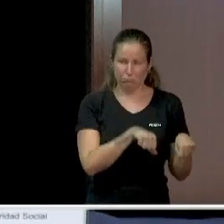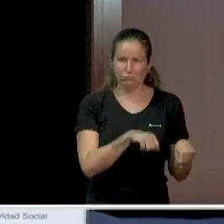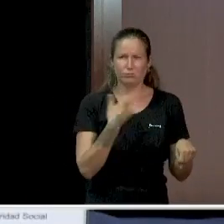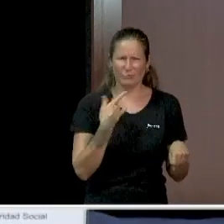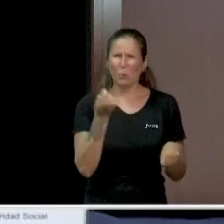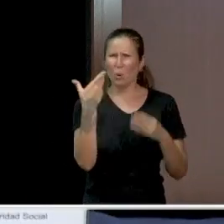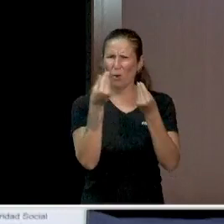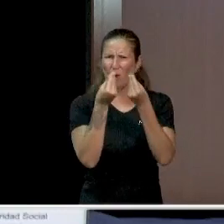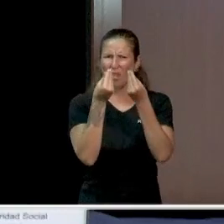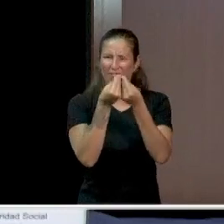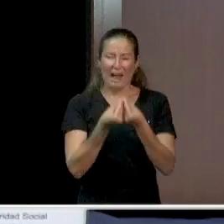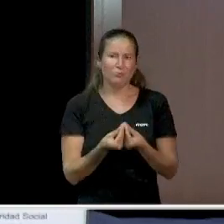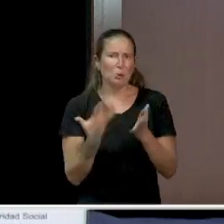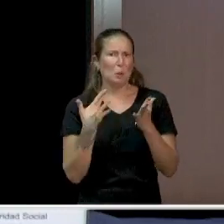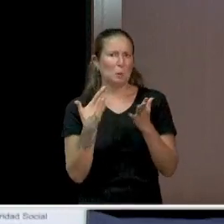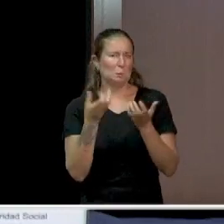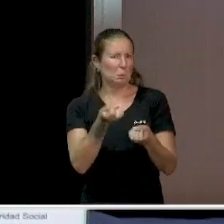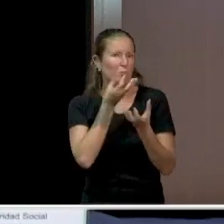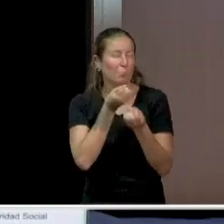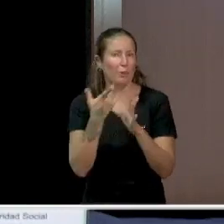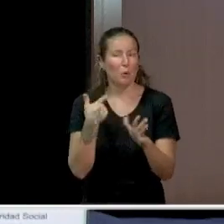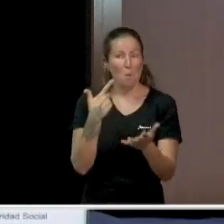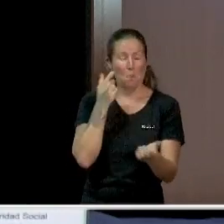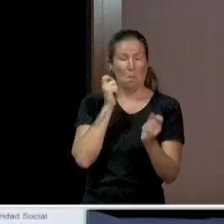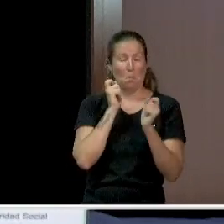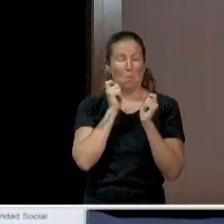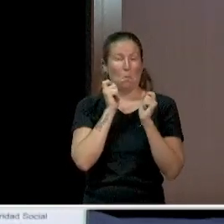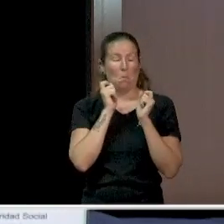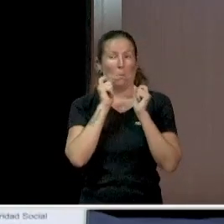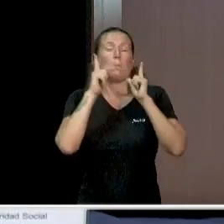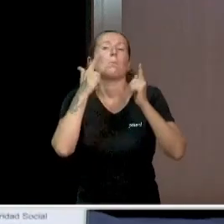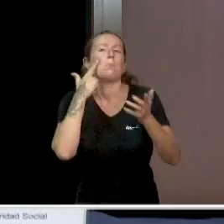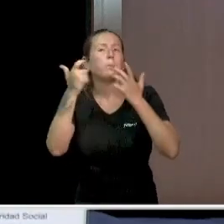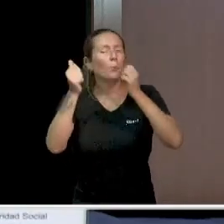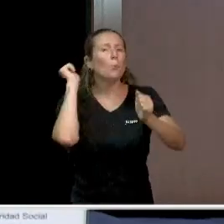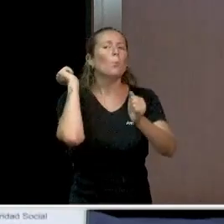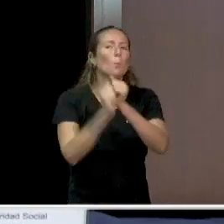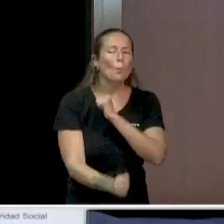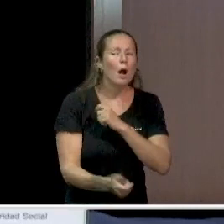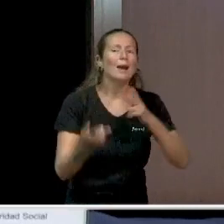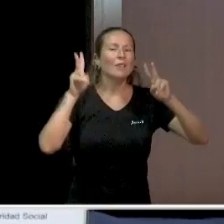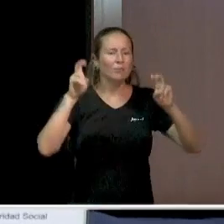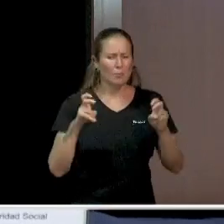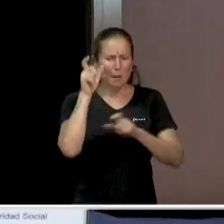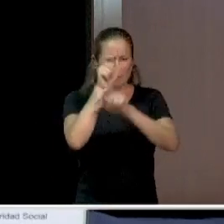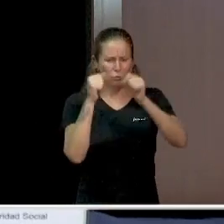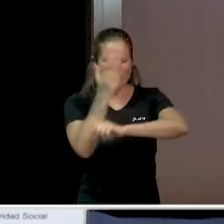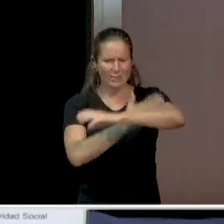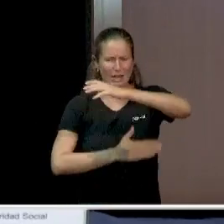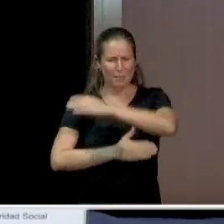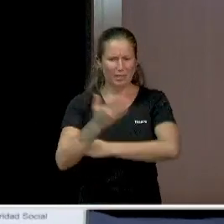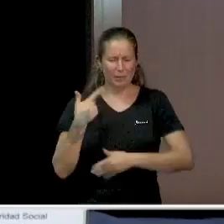que llama, como dicen, poderosamente la atención, es la baja actividad de las personas con